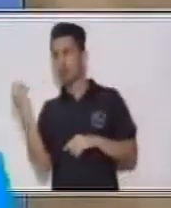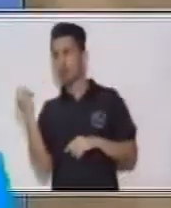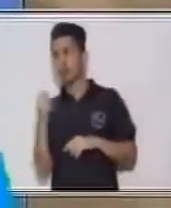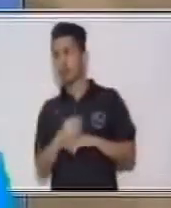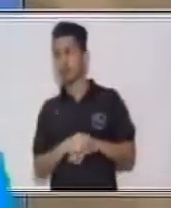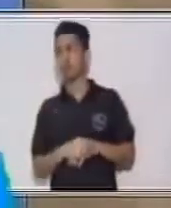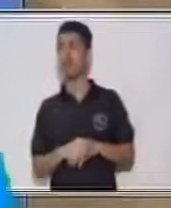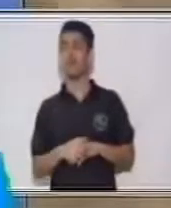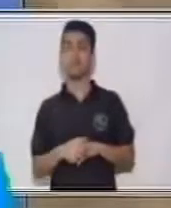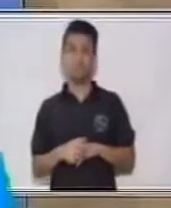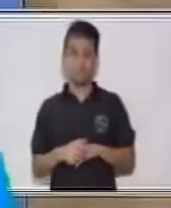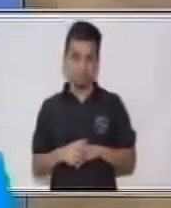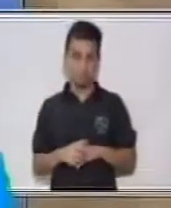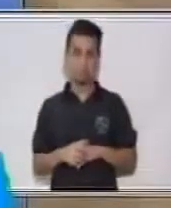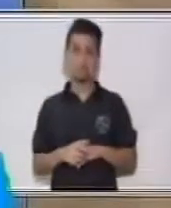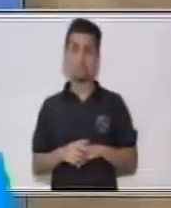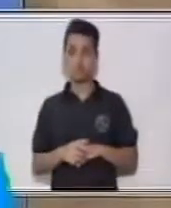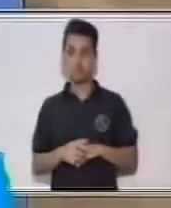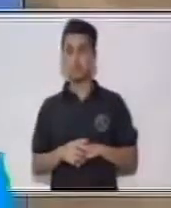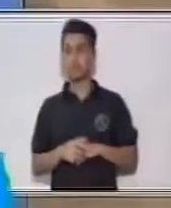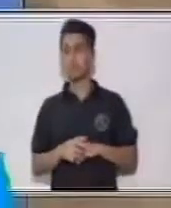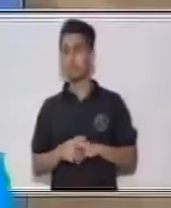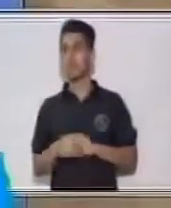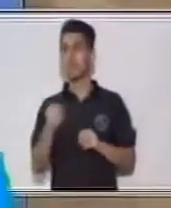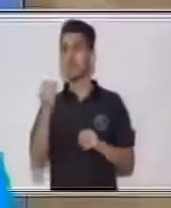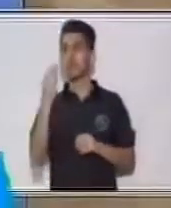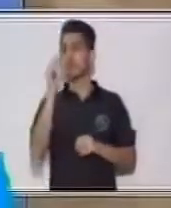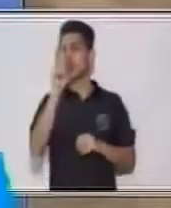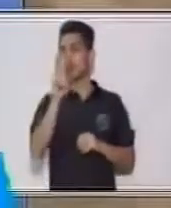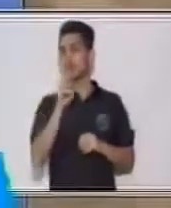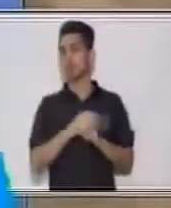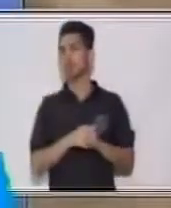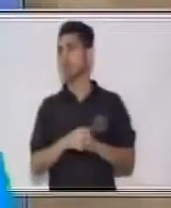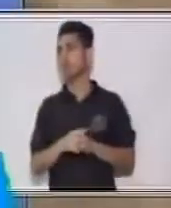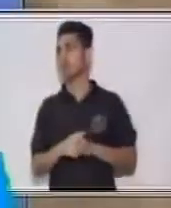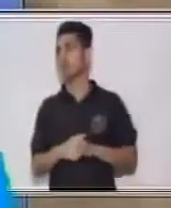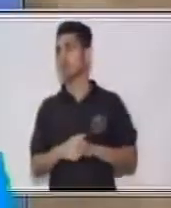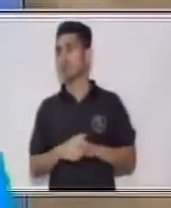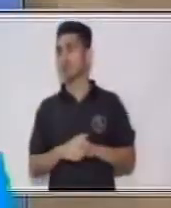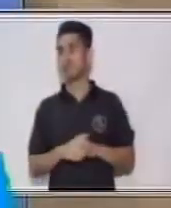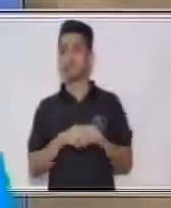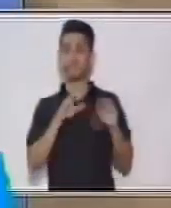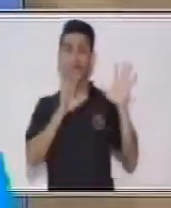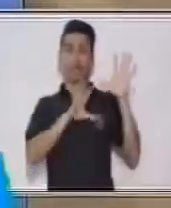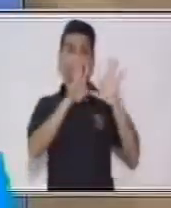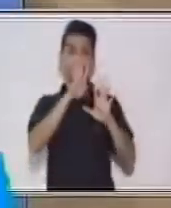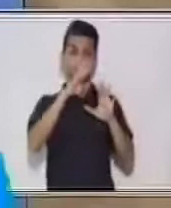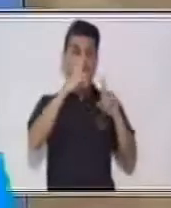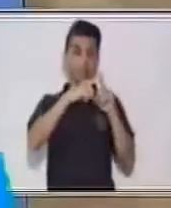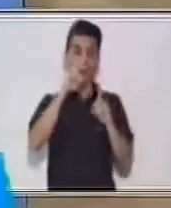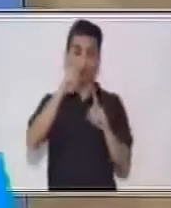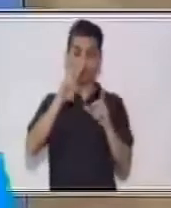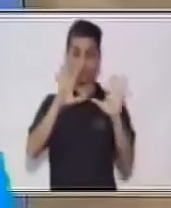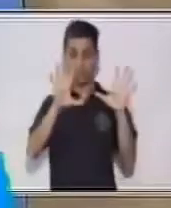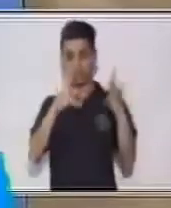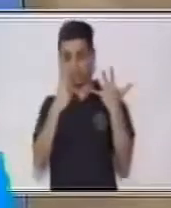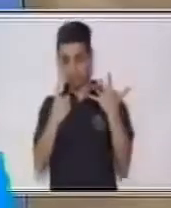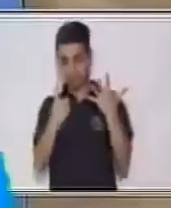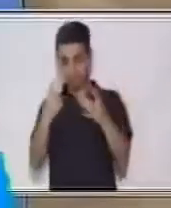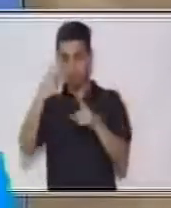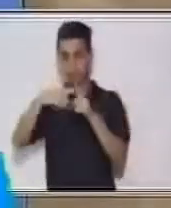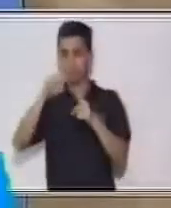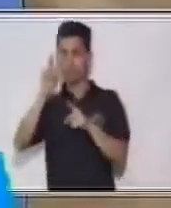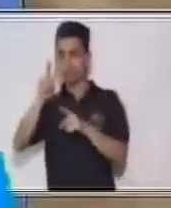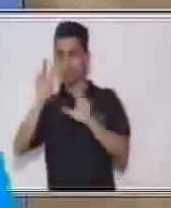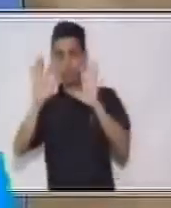a ver muy bien excelente es el número 2 entonces decimos 18 más 2